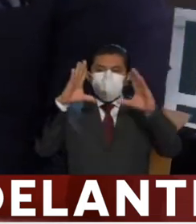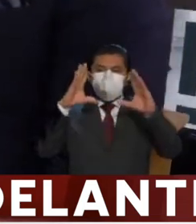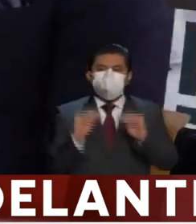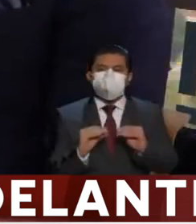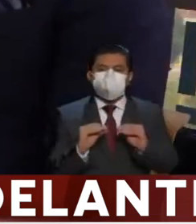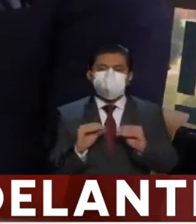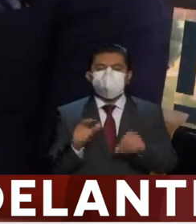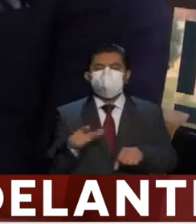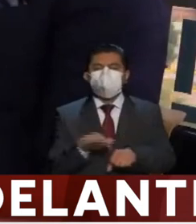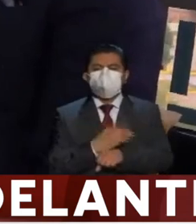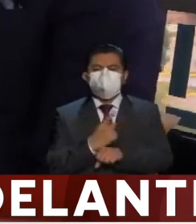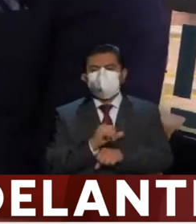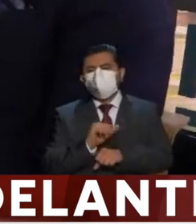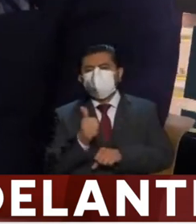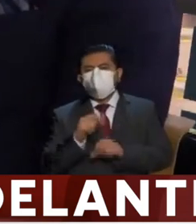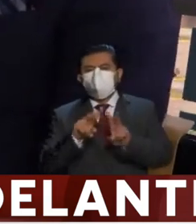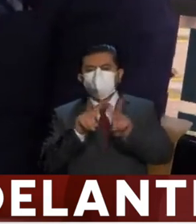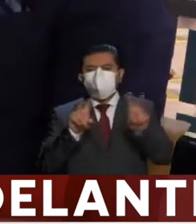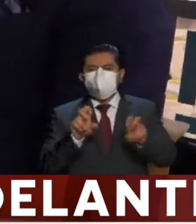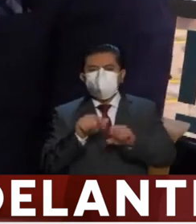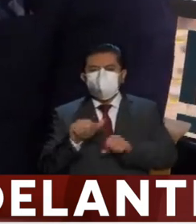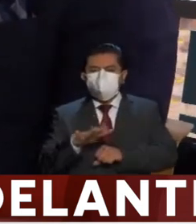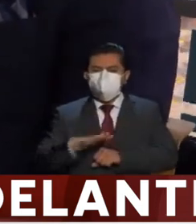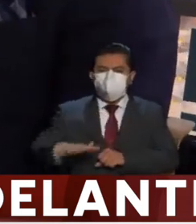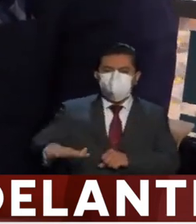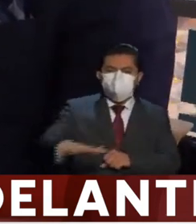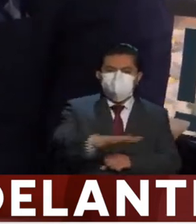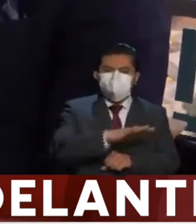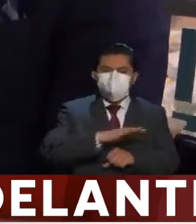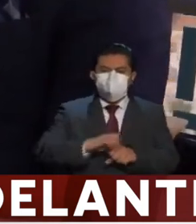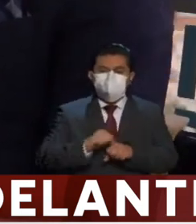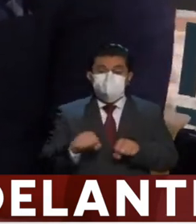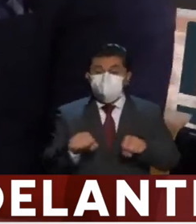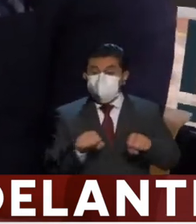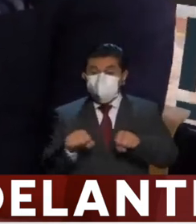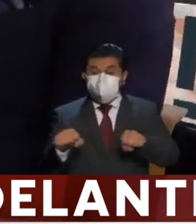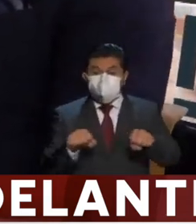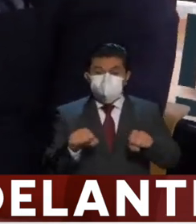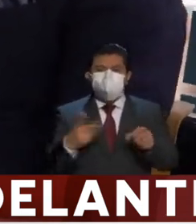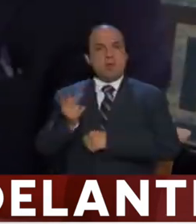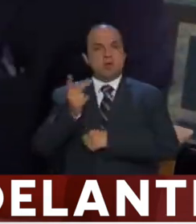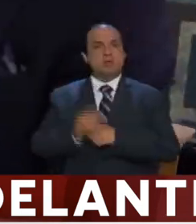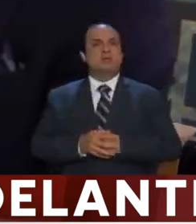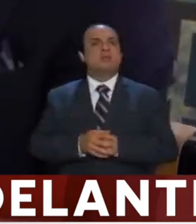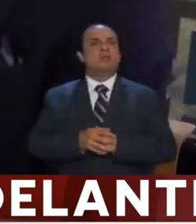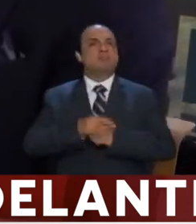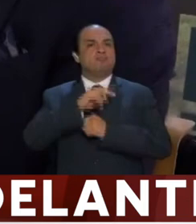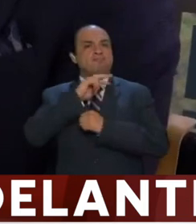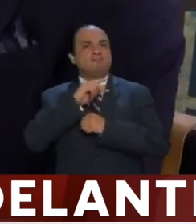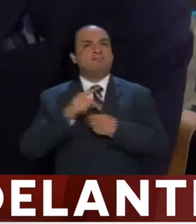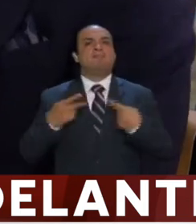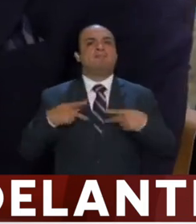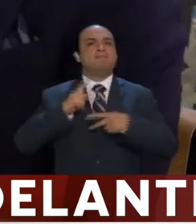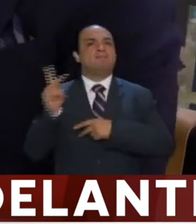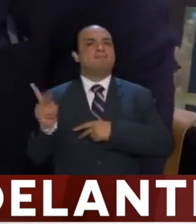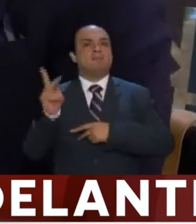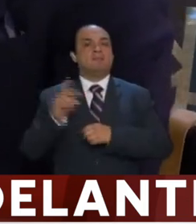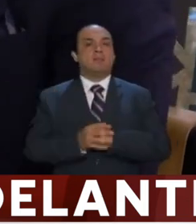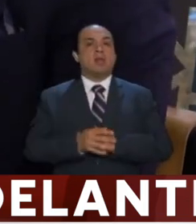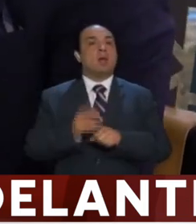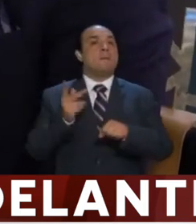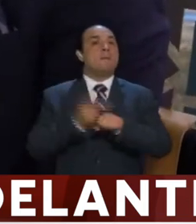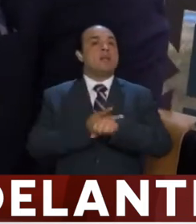y dado que estamos en una región sísmica, ¿qué pasa en el caso de los sismos? ¿Qué pasa si llueve o se